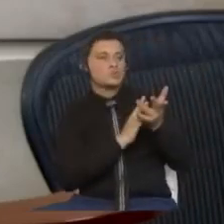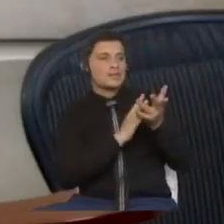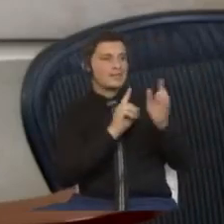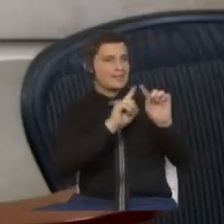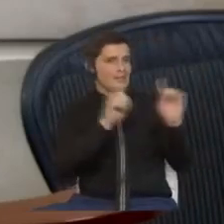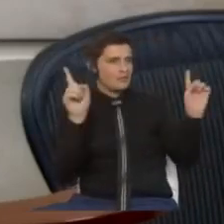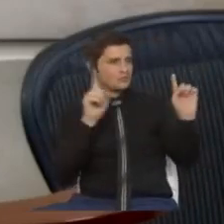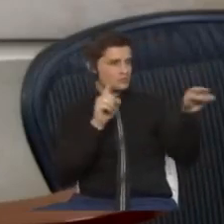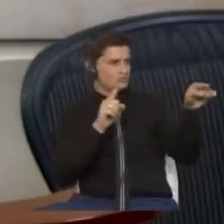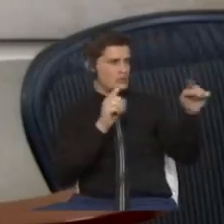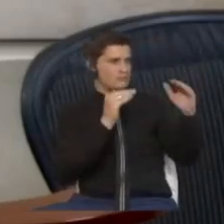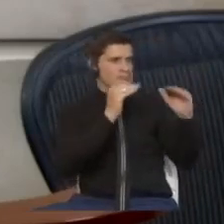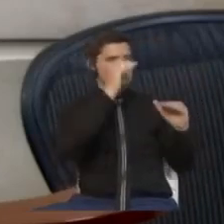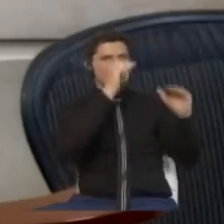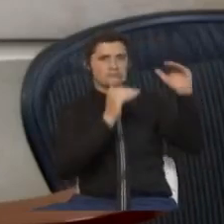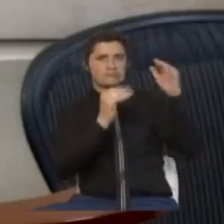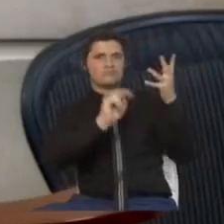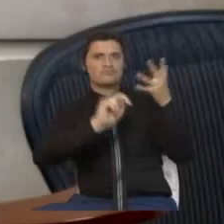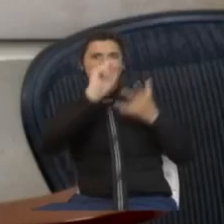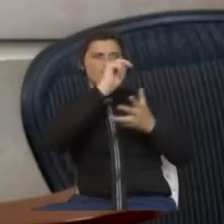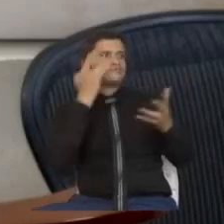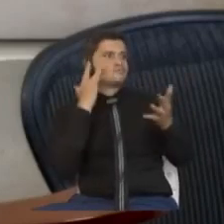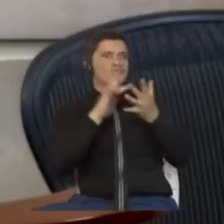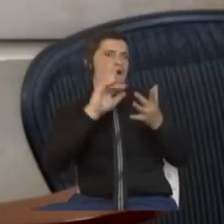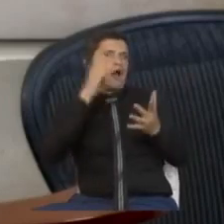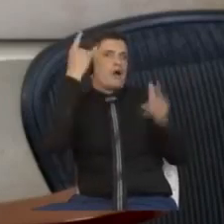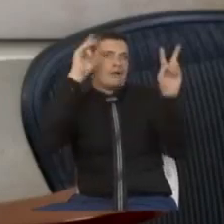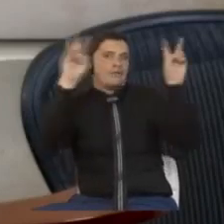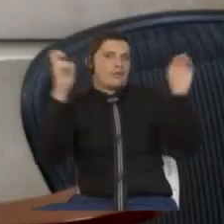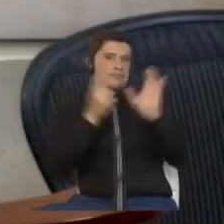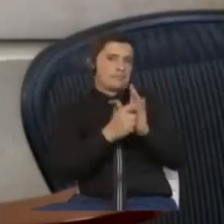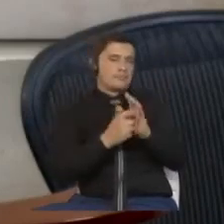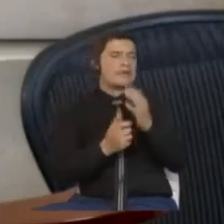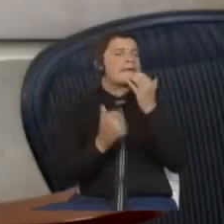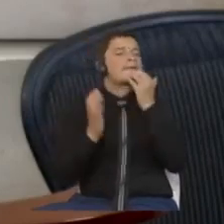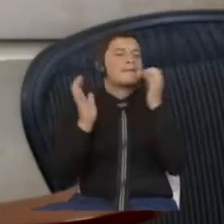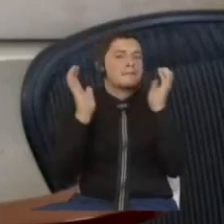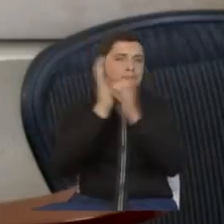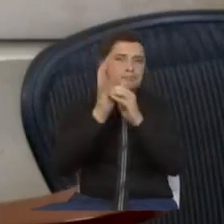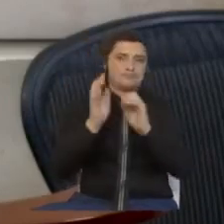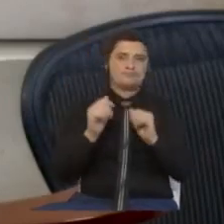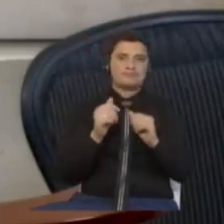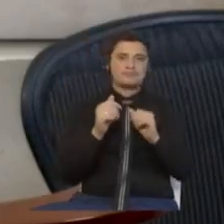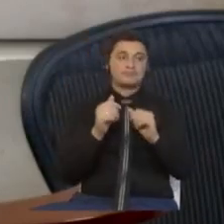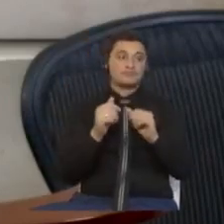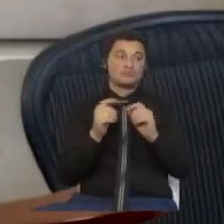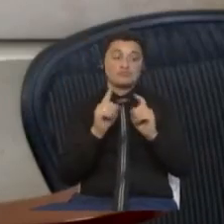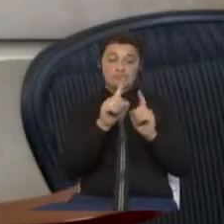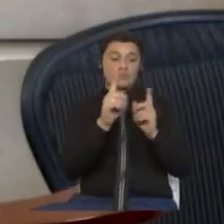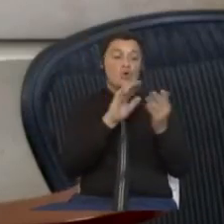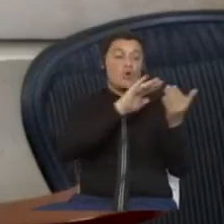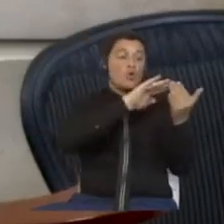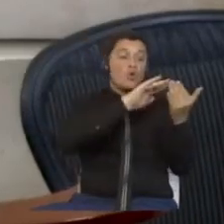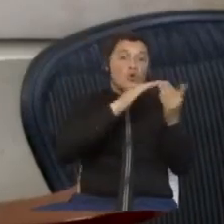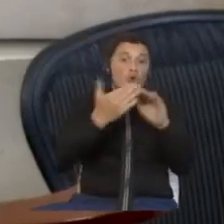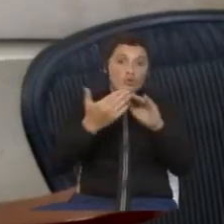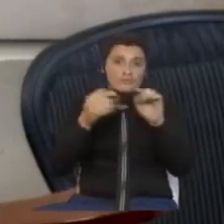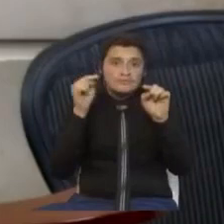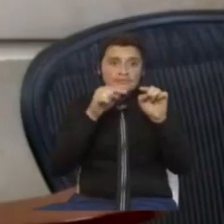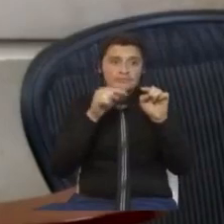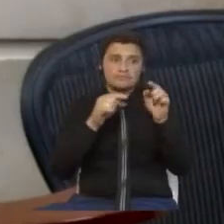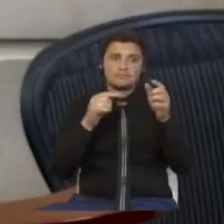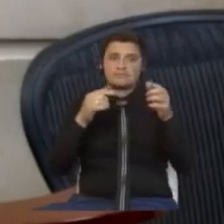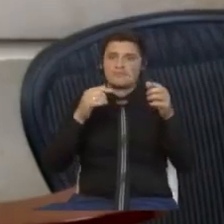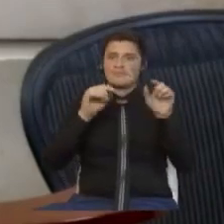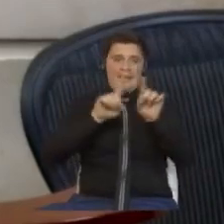de distintas categorías de un elemento dado pongo un ejemplo si en una comunidad de